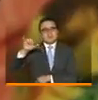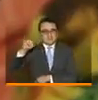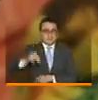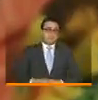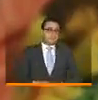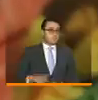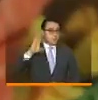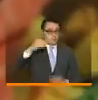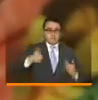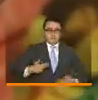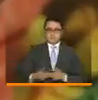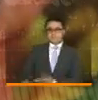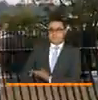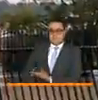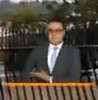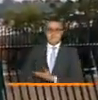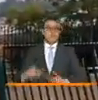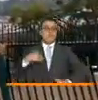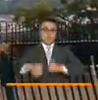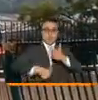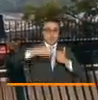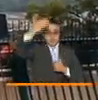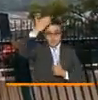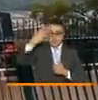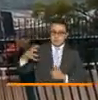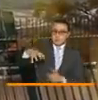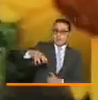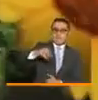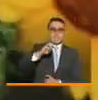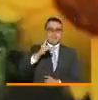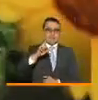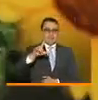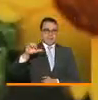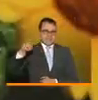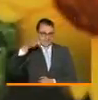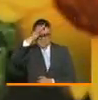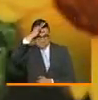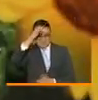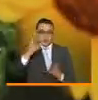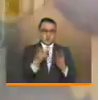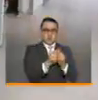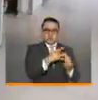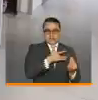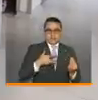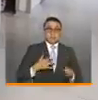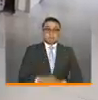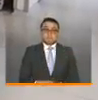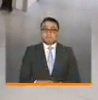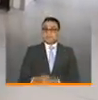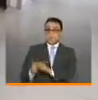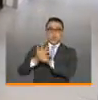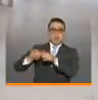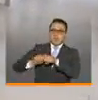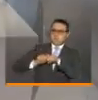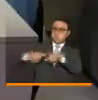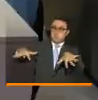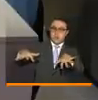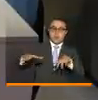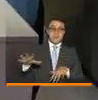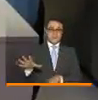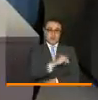soy auxiliar de enfermería de la Clínica Medellín, Grupo Quirón Salud. La pandemia como personal de la salud nos deja